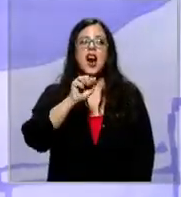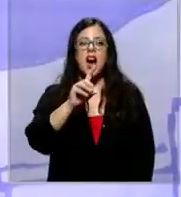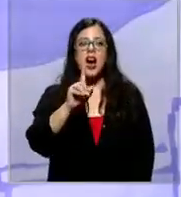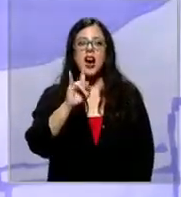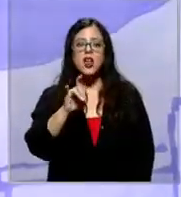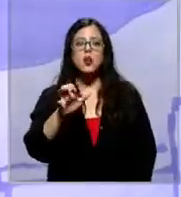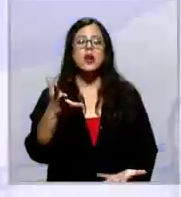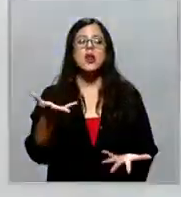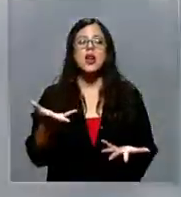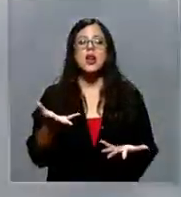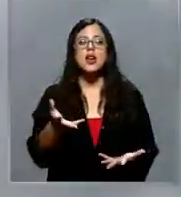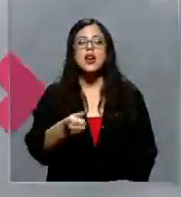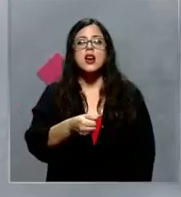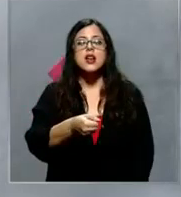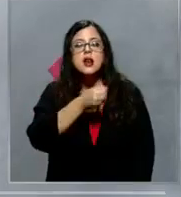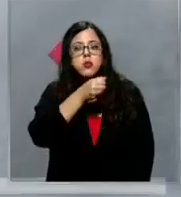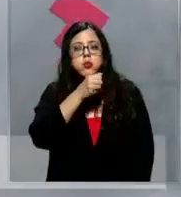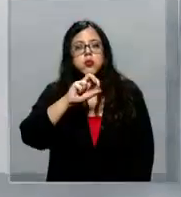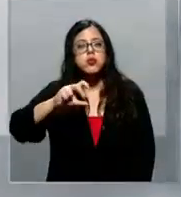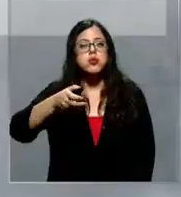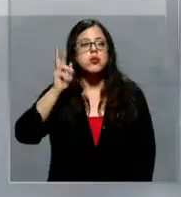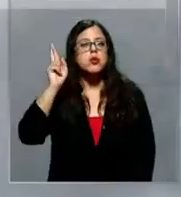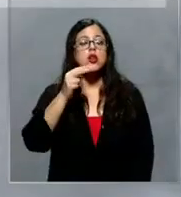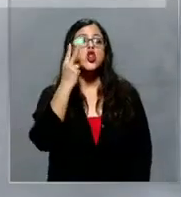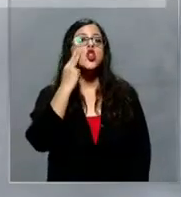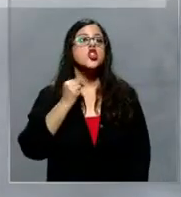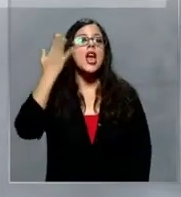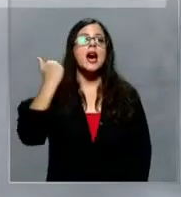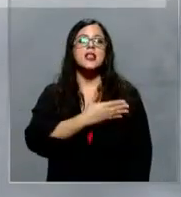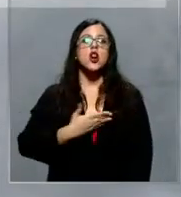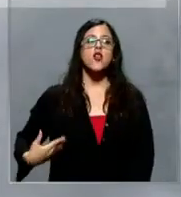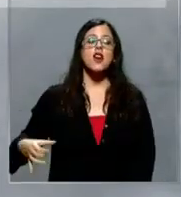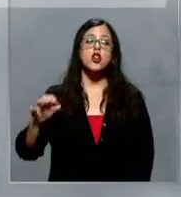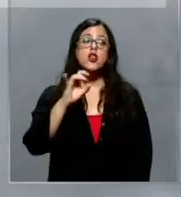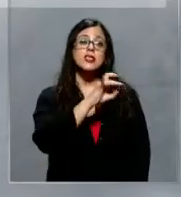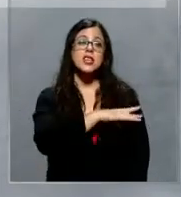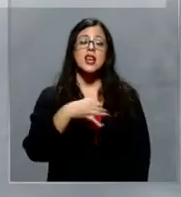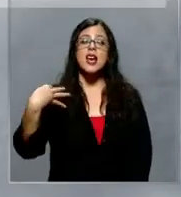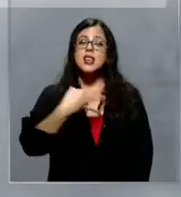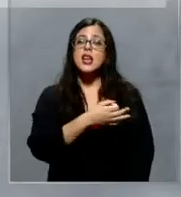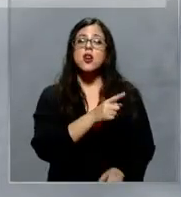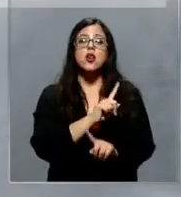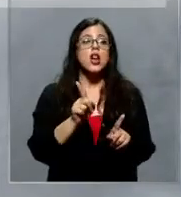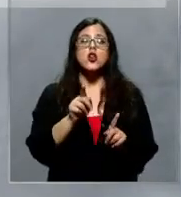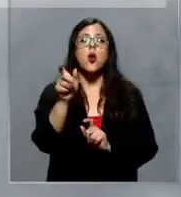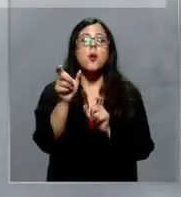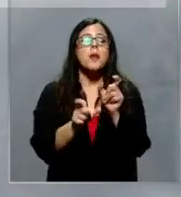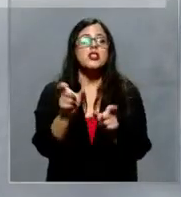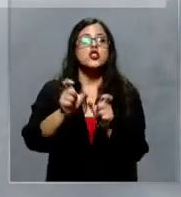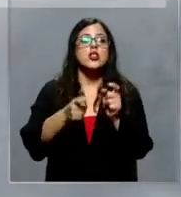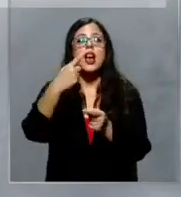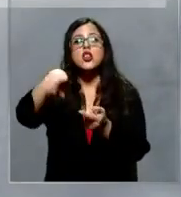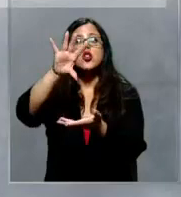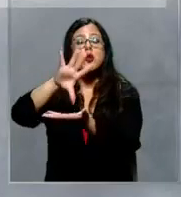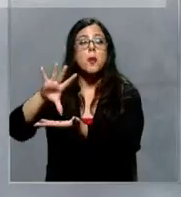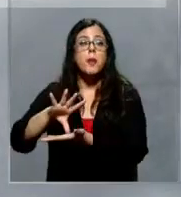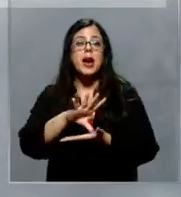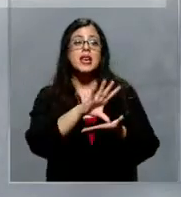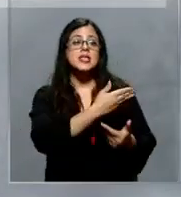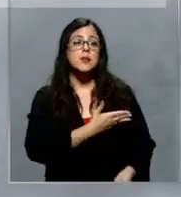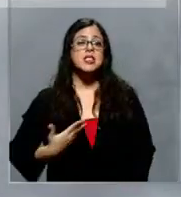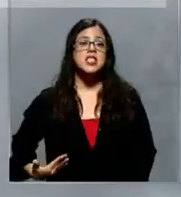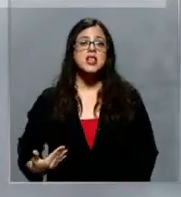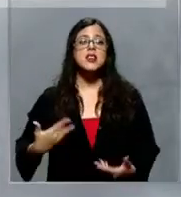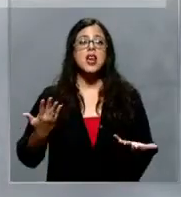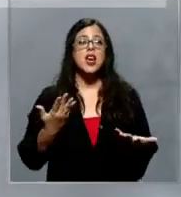una entrevista radial. Hace dos días el gobierno de Chile dijo que era absolutamente inadecuado que gobernantes de otros países se refirieran a